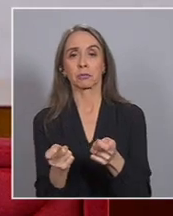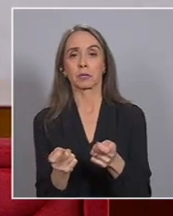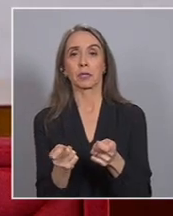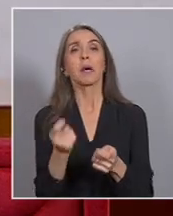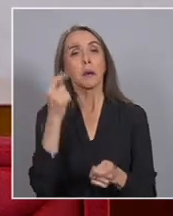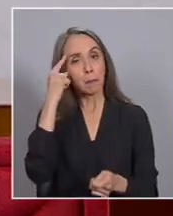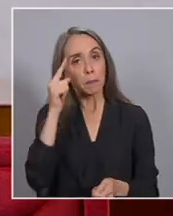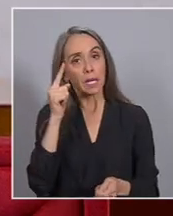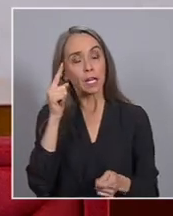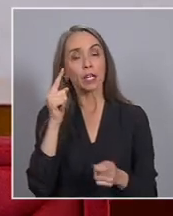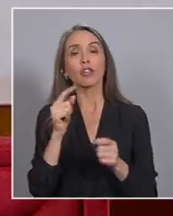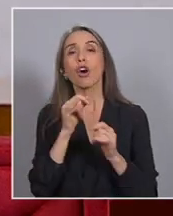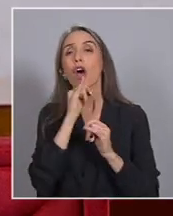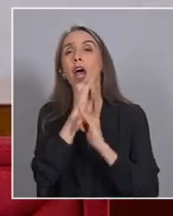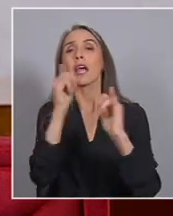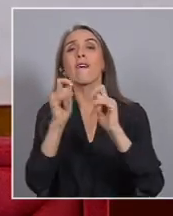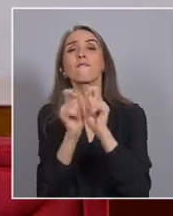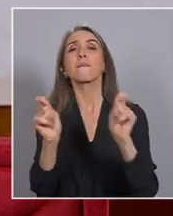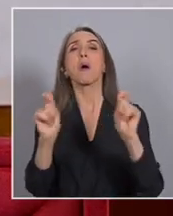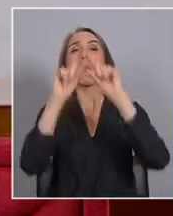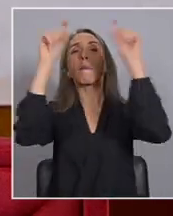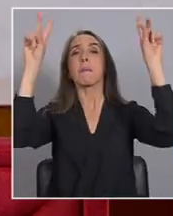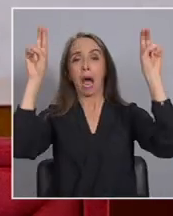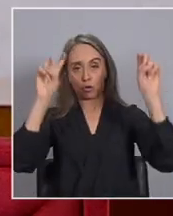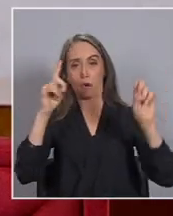pero salgamos de los eslóganes y vamos a los hechos.